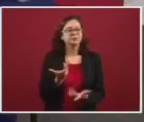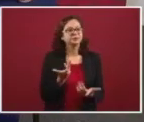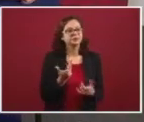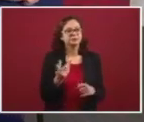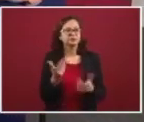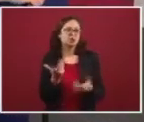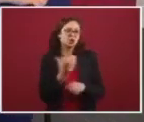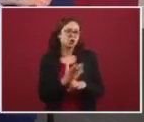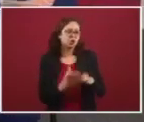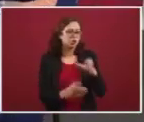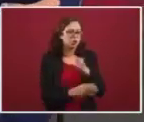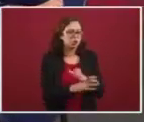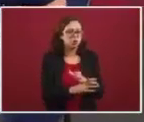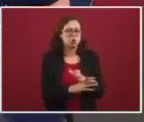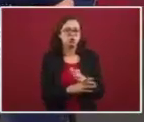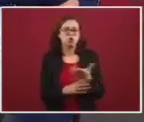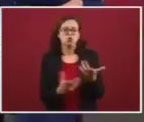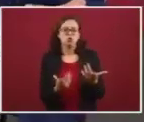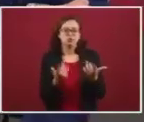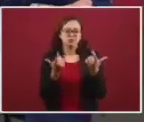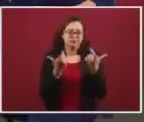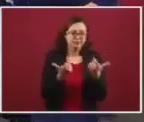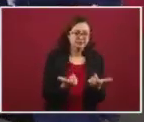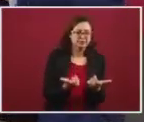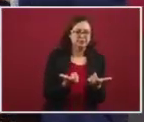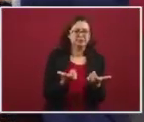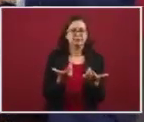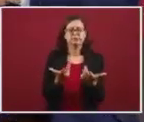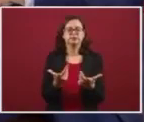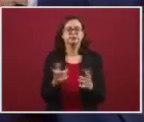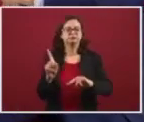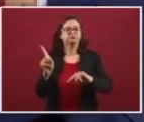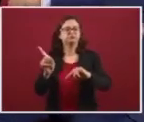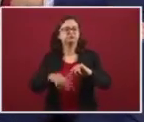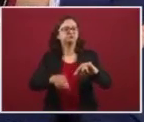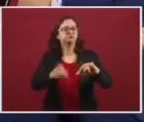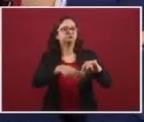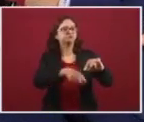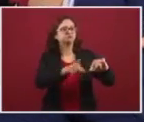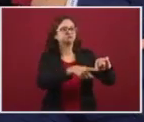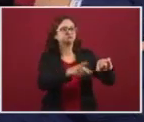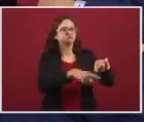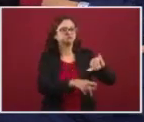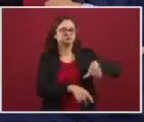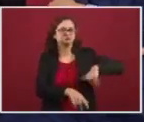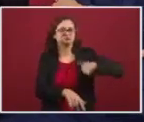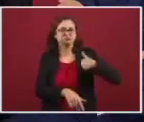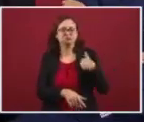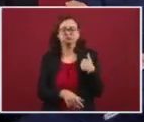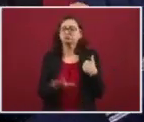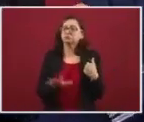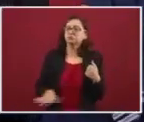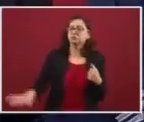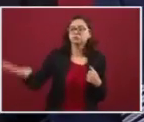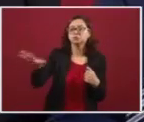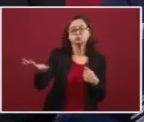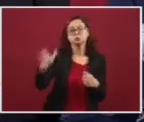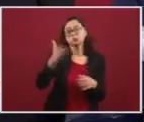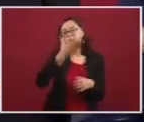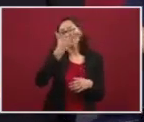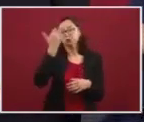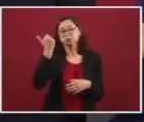confiscaciones de bienes, de dinero, y no se sabía a